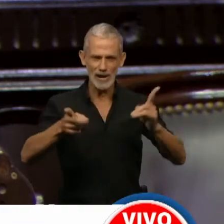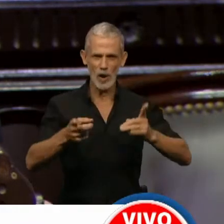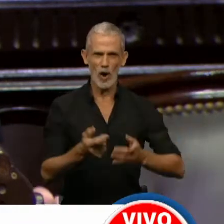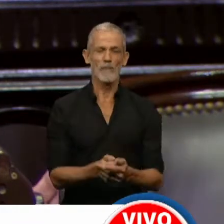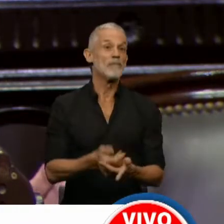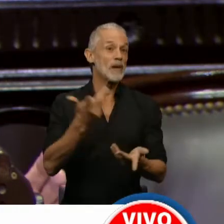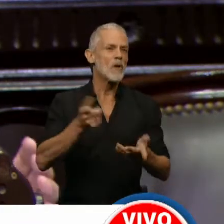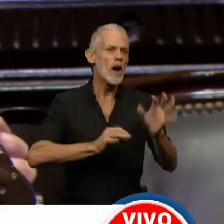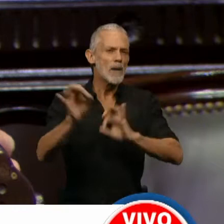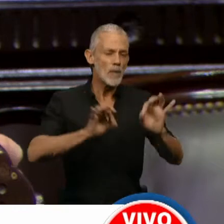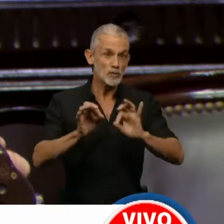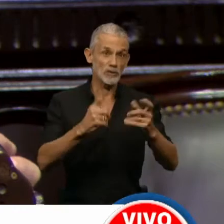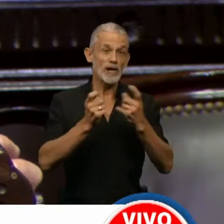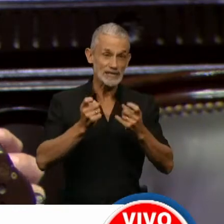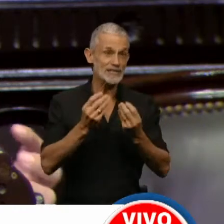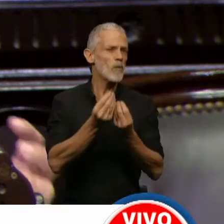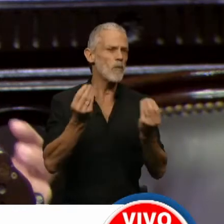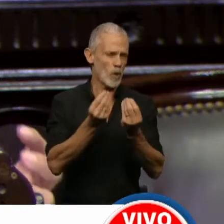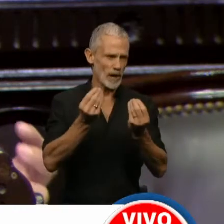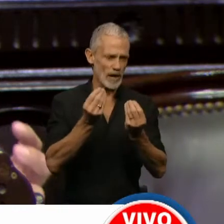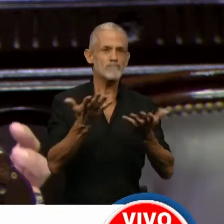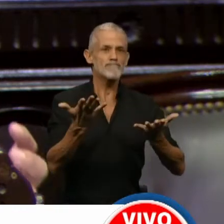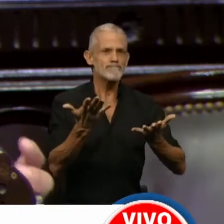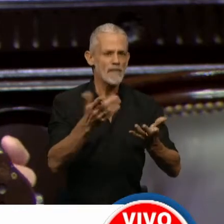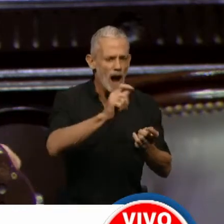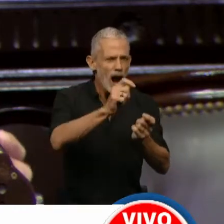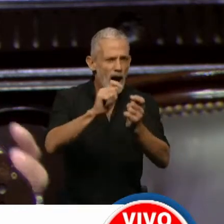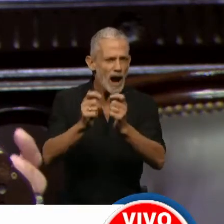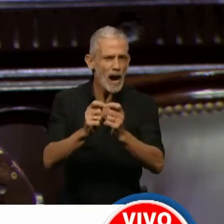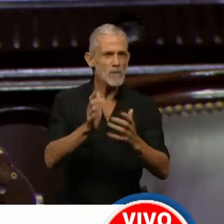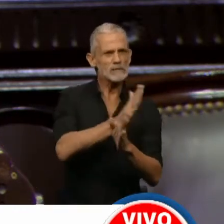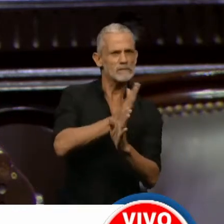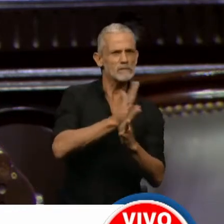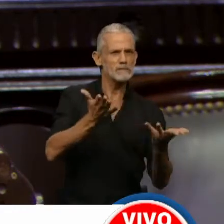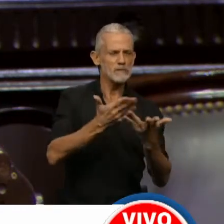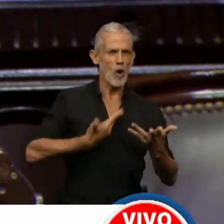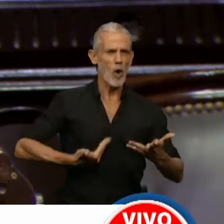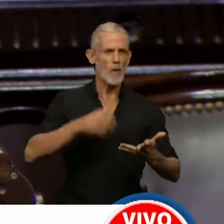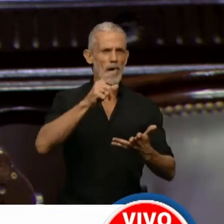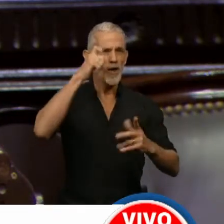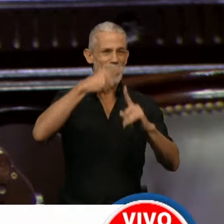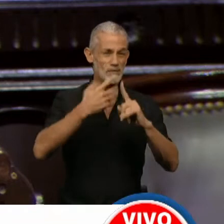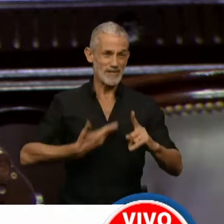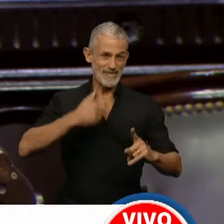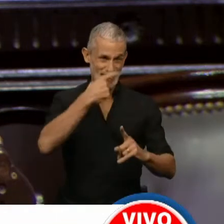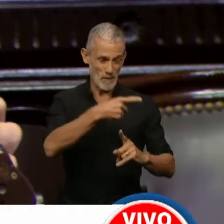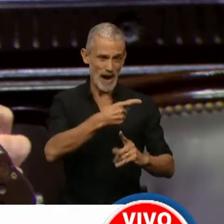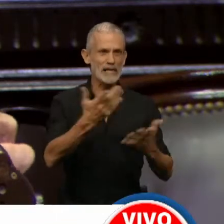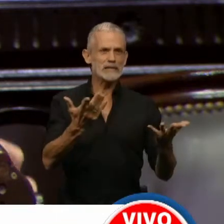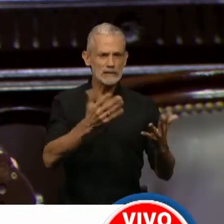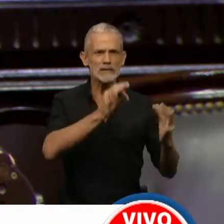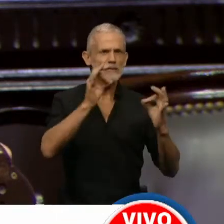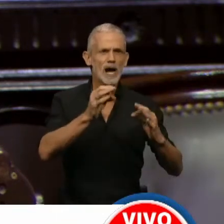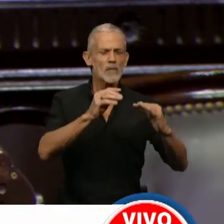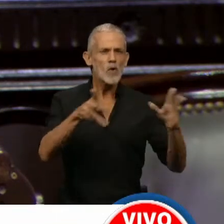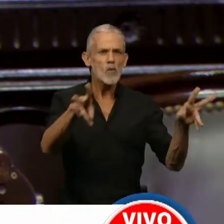importante y necesario este proyecto? Porque en función de las reformas regresivas que se dieron en el gobierno del expresidente Macri, llegamos a una